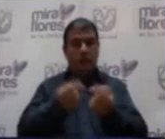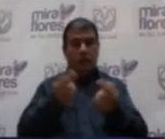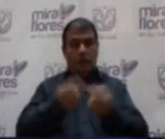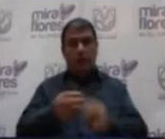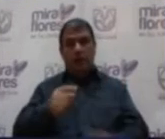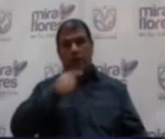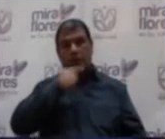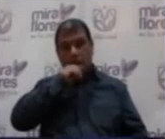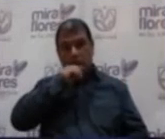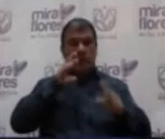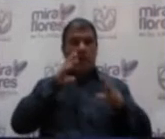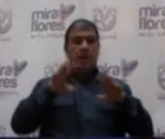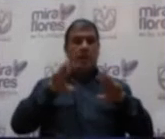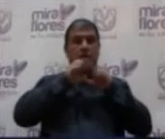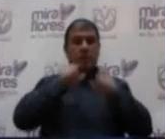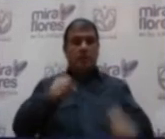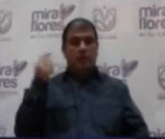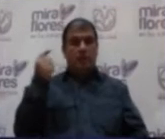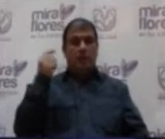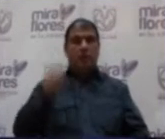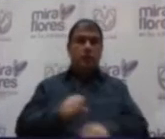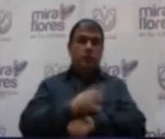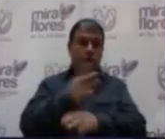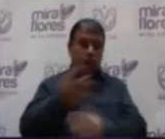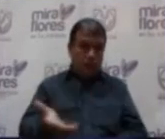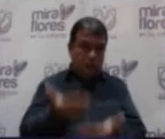secretaria del Consejo.